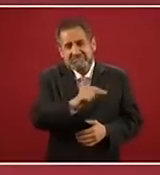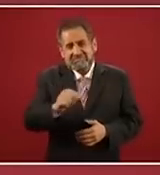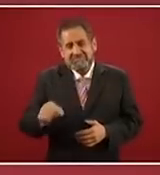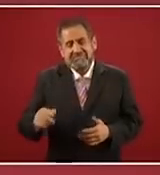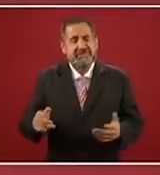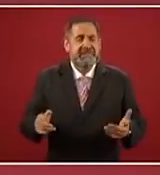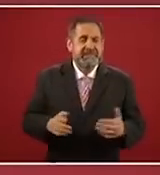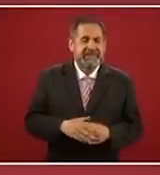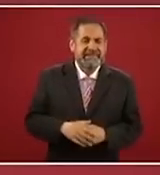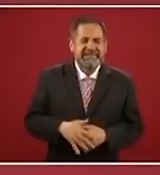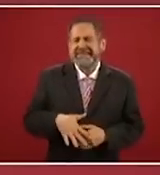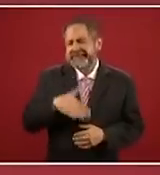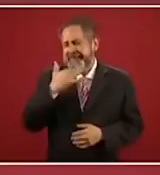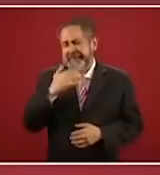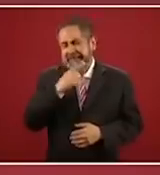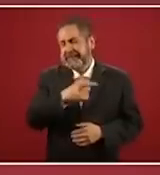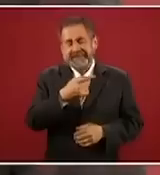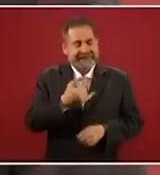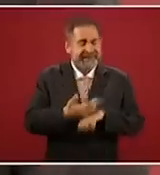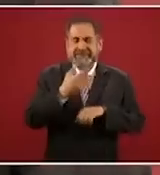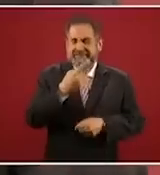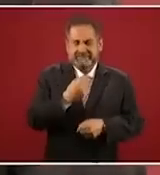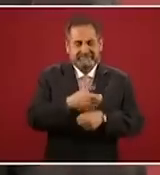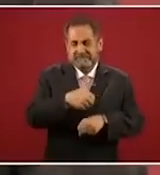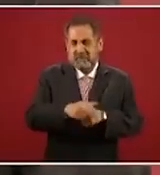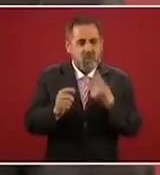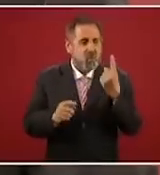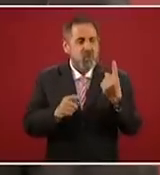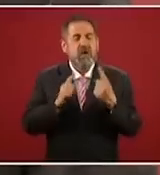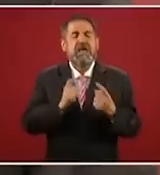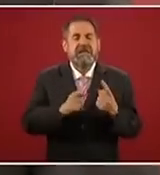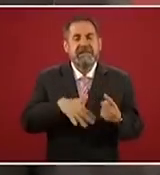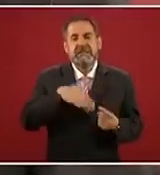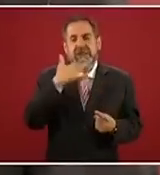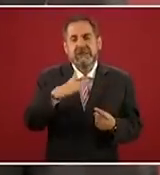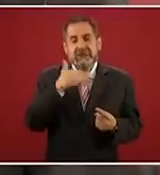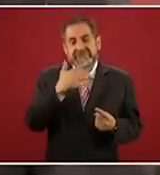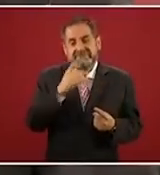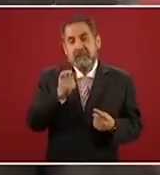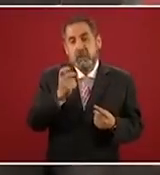La corrupción es la causa principal de la desigualdad